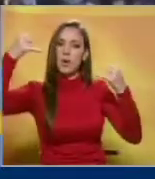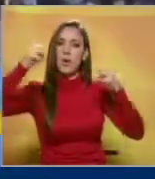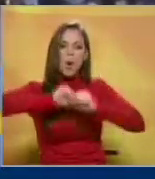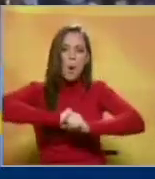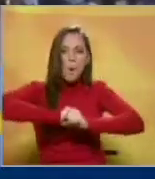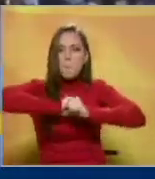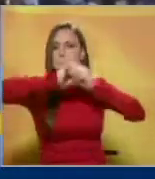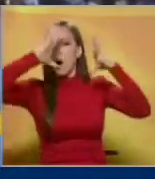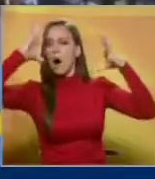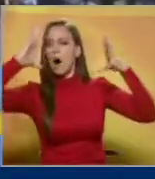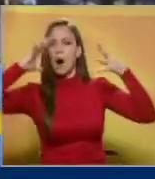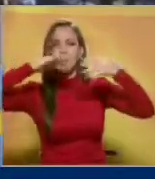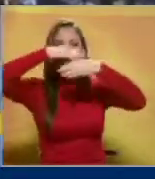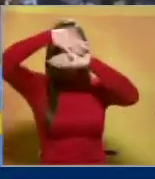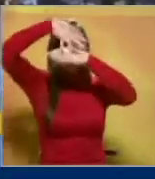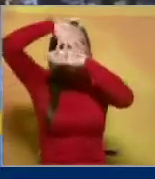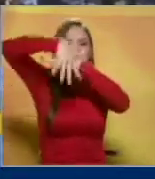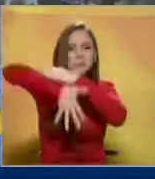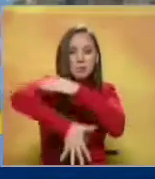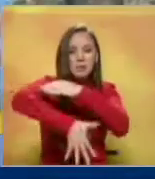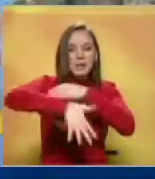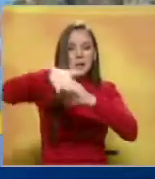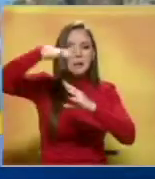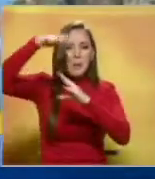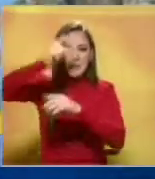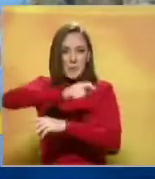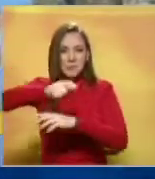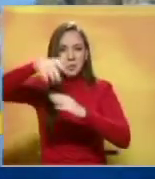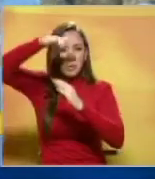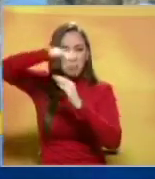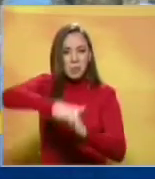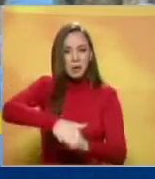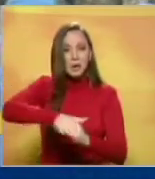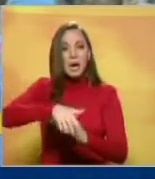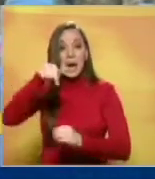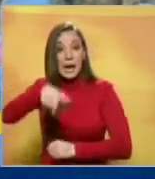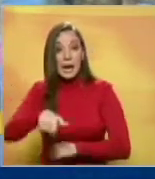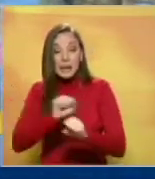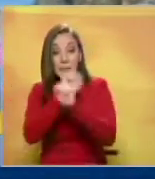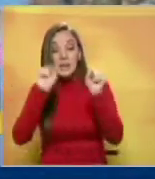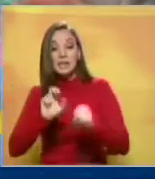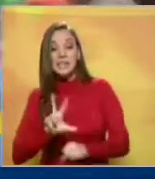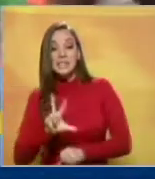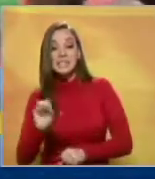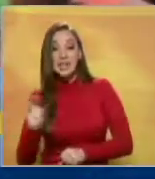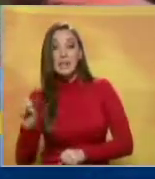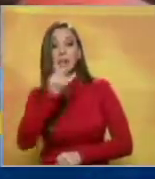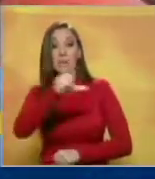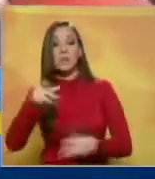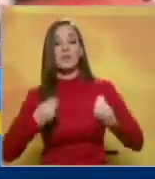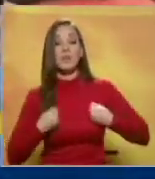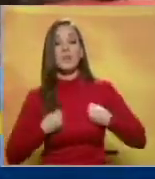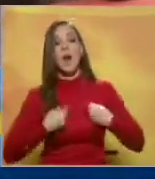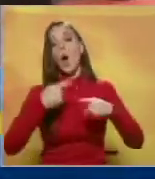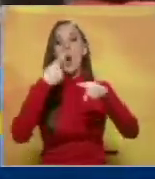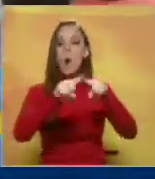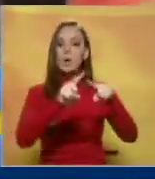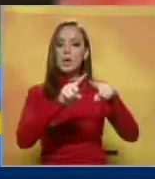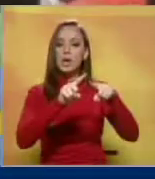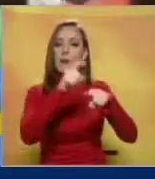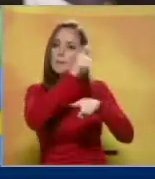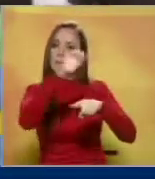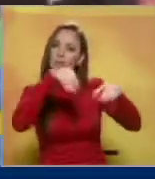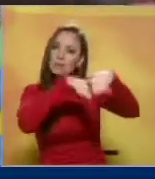detonación esta madrugada fueron rescatados 300 mineros con vida mientras que el resto de los obreros continúan atrapados